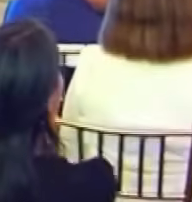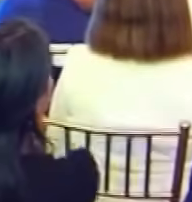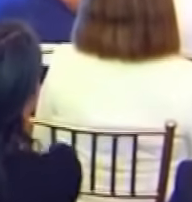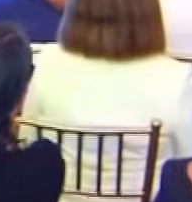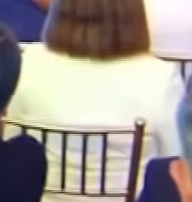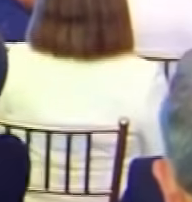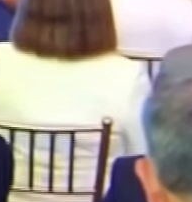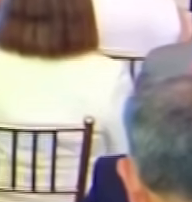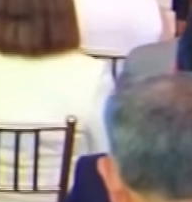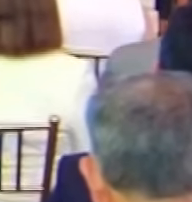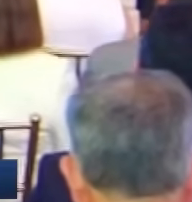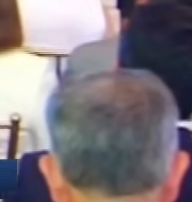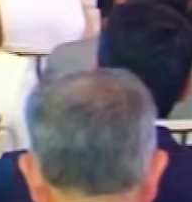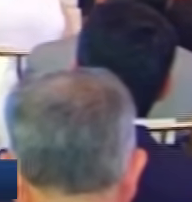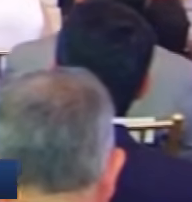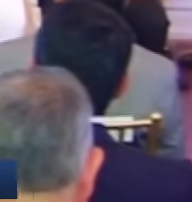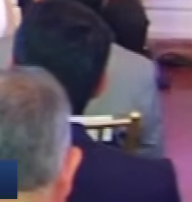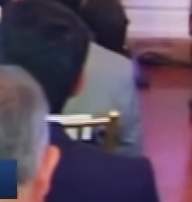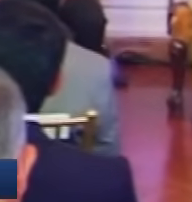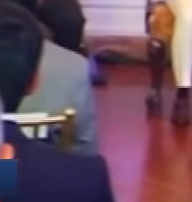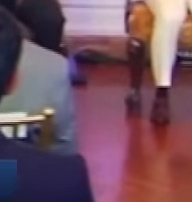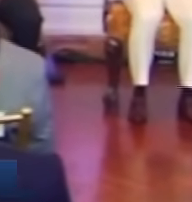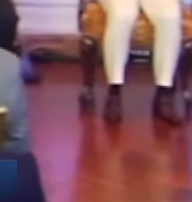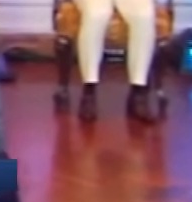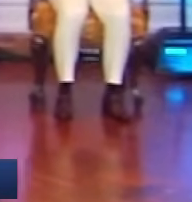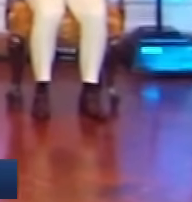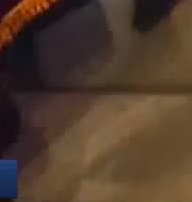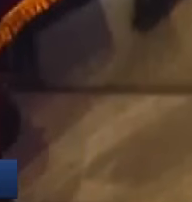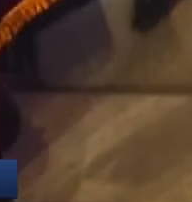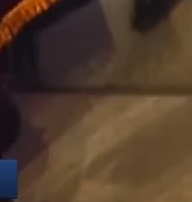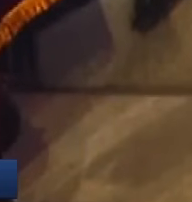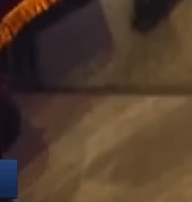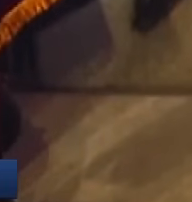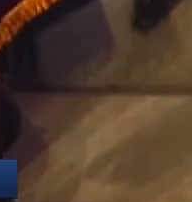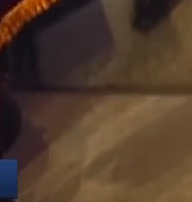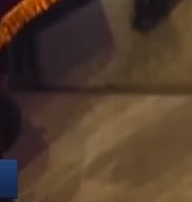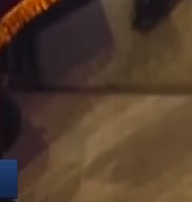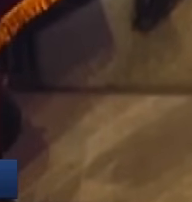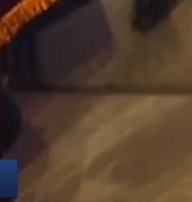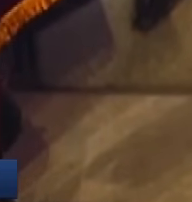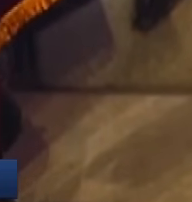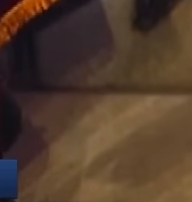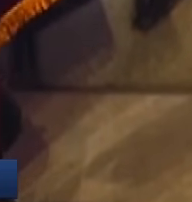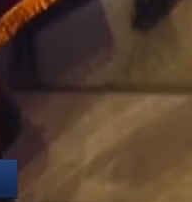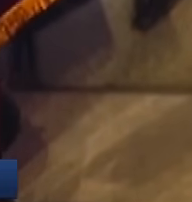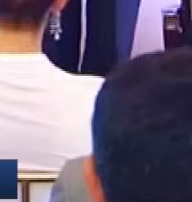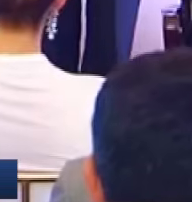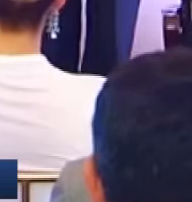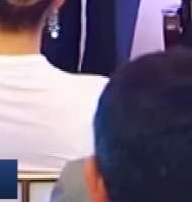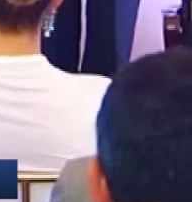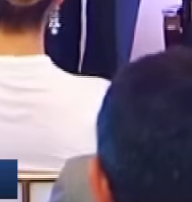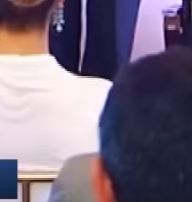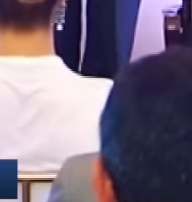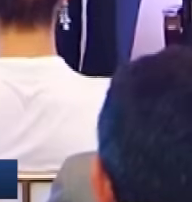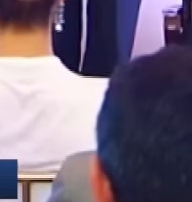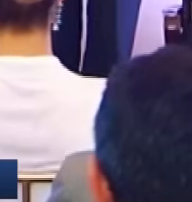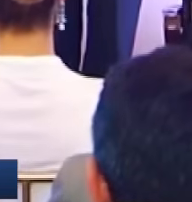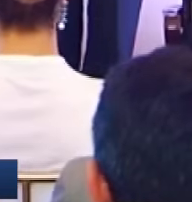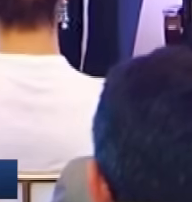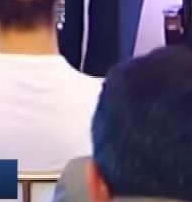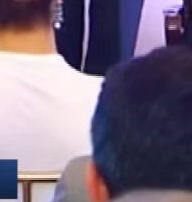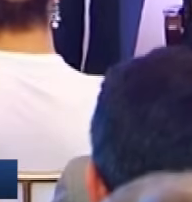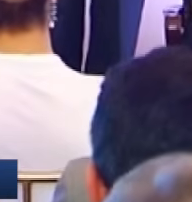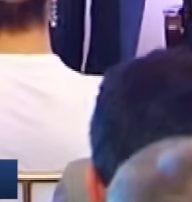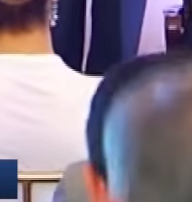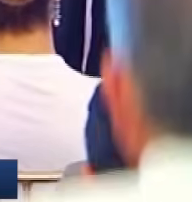Por los 204 años de independencia de Guayaquil, el gobierno y la municipalidad realizaron sesiones solemnes. En la primera, el